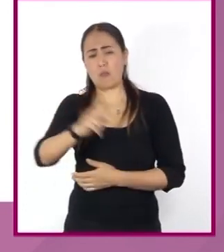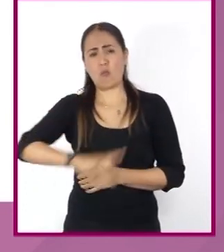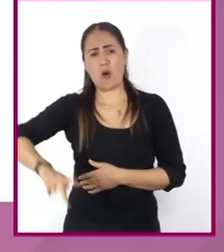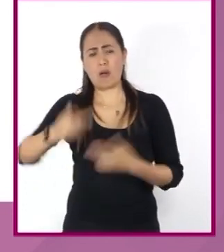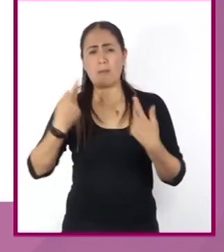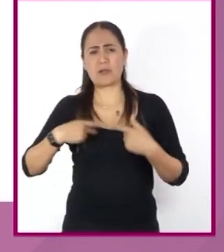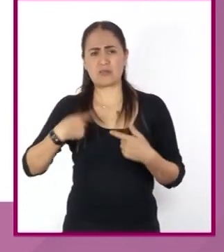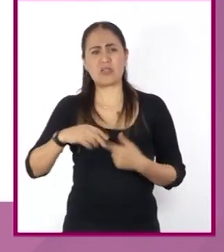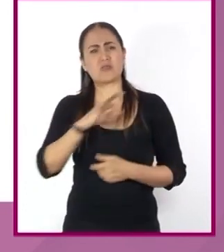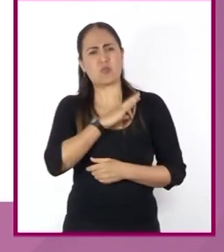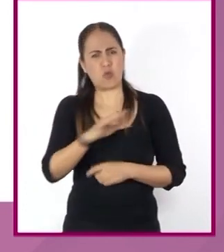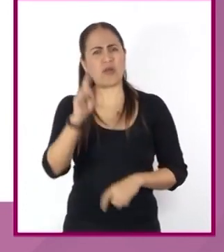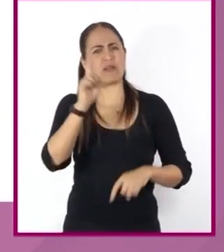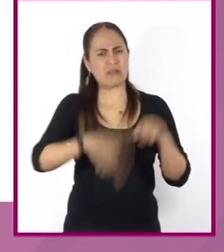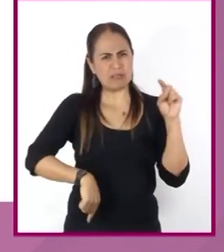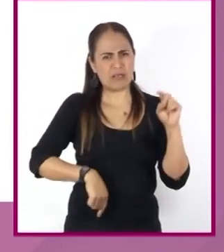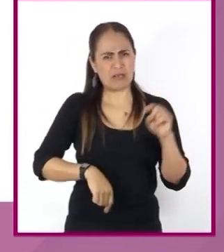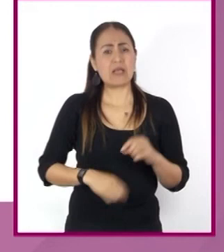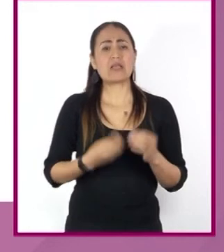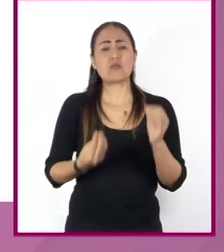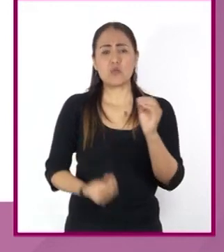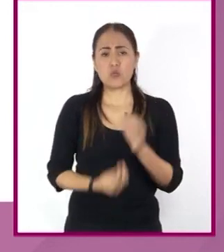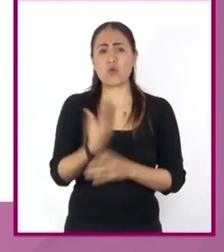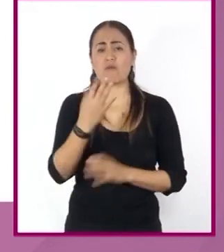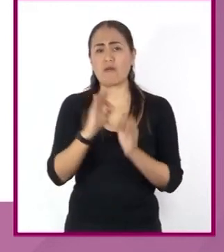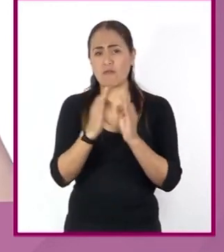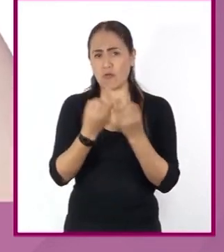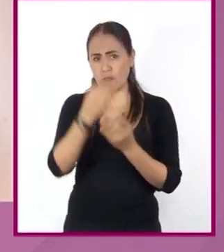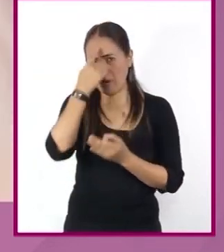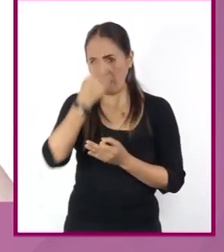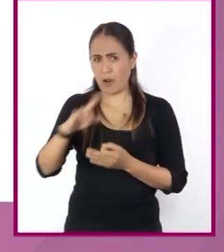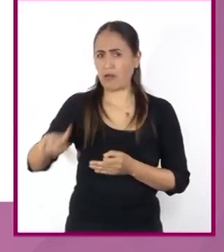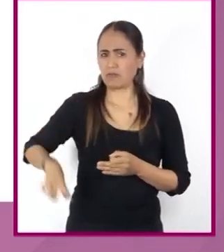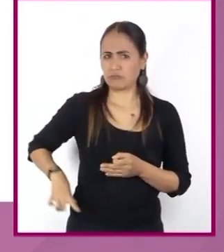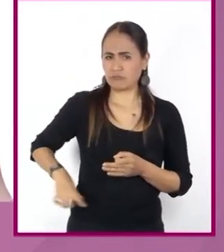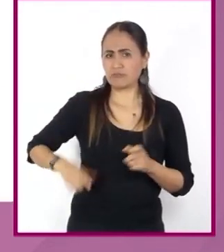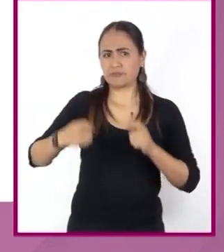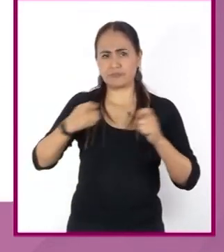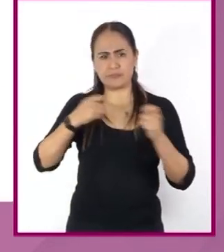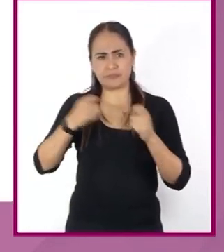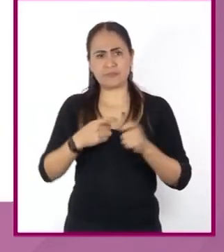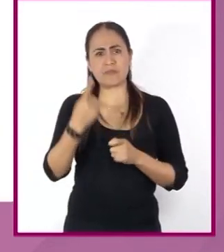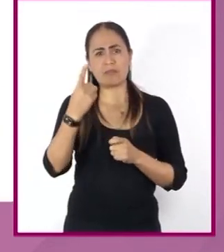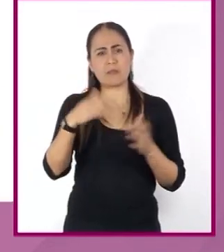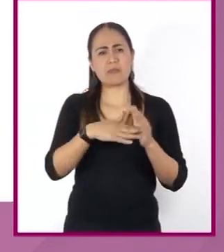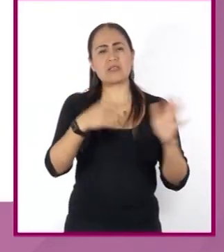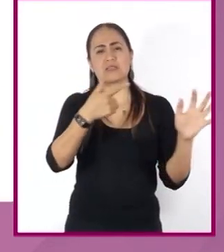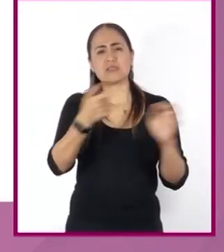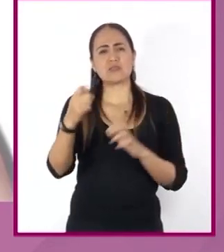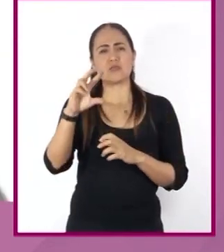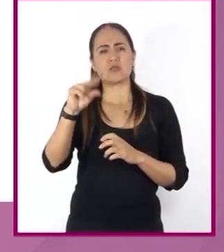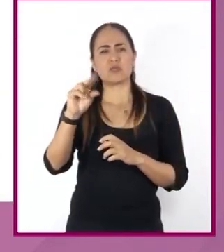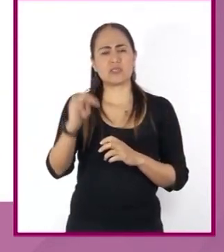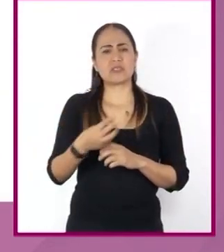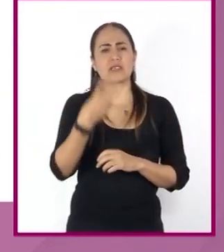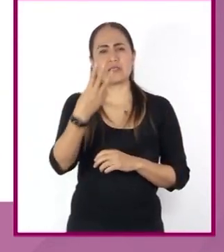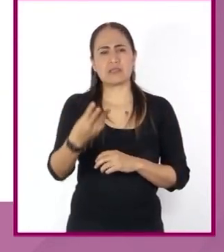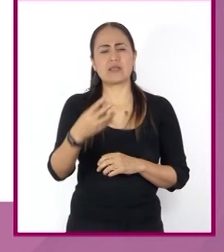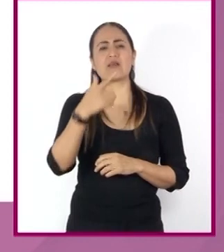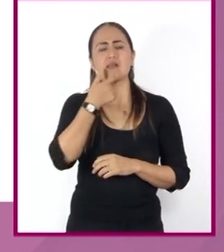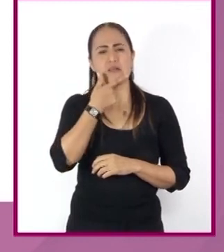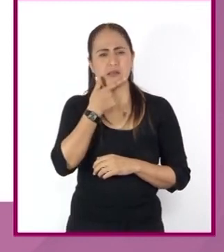o abolirla y establecer un nuevo gobierno. En 1783, Gran Bretaña